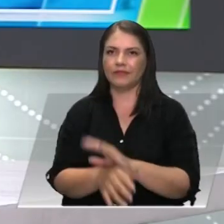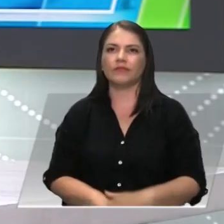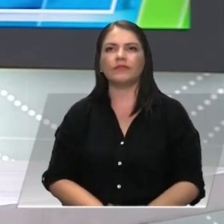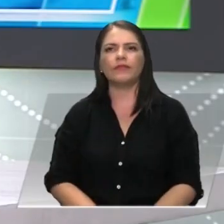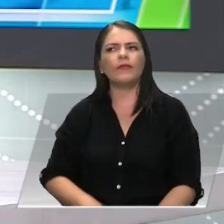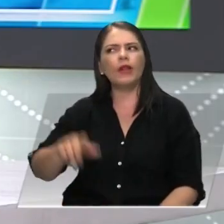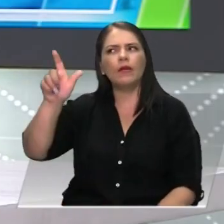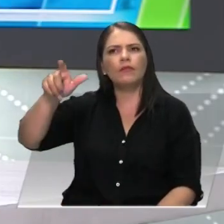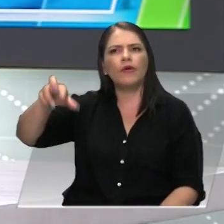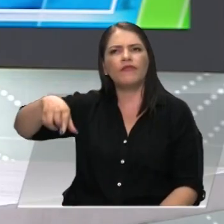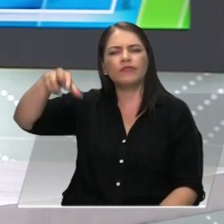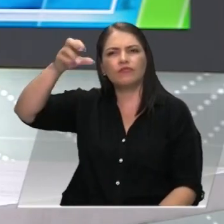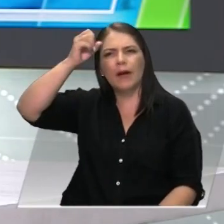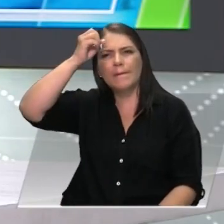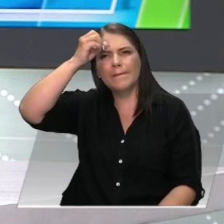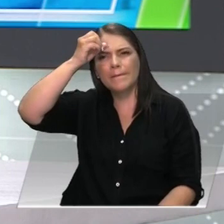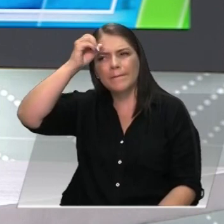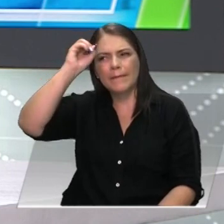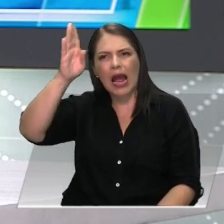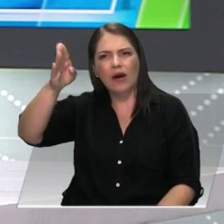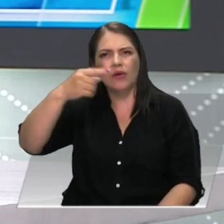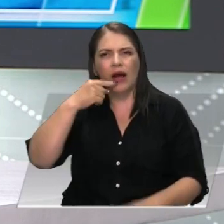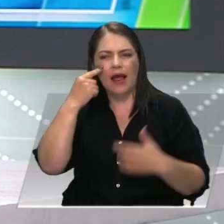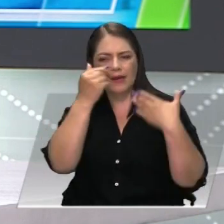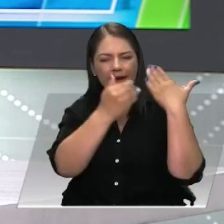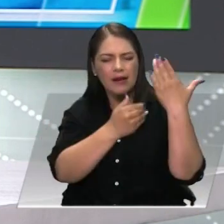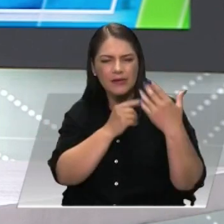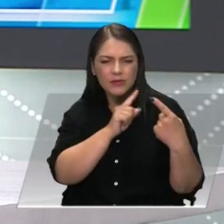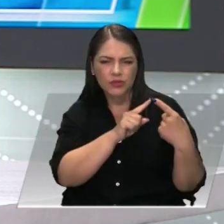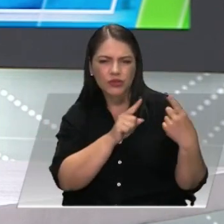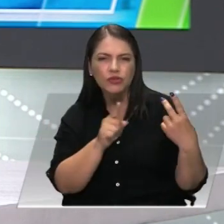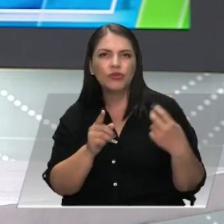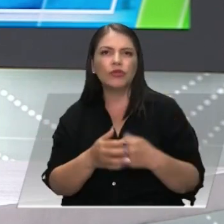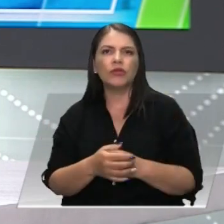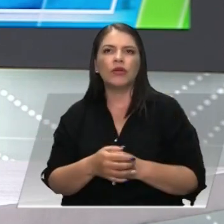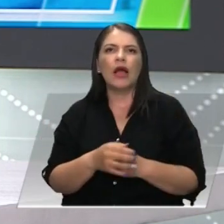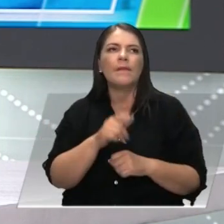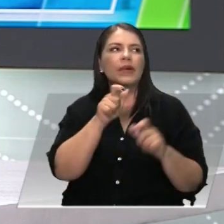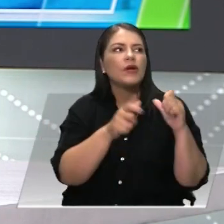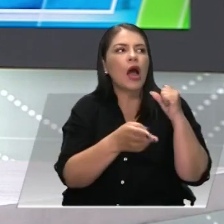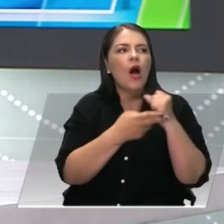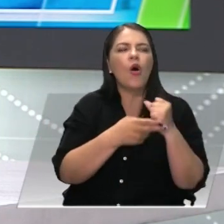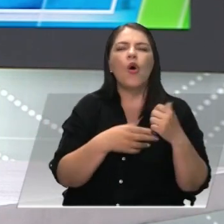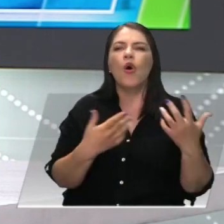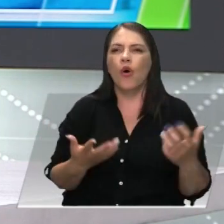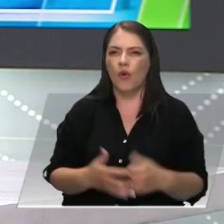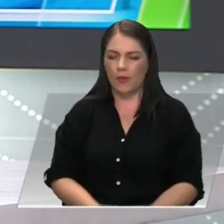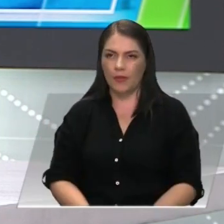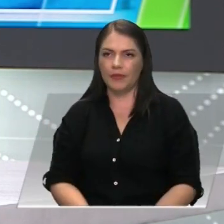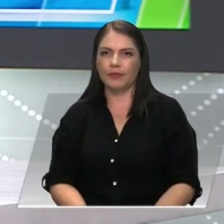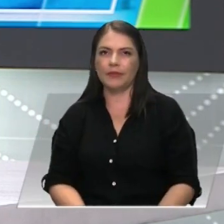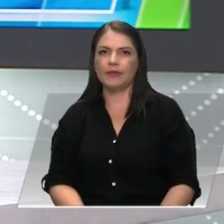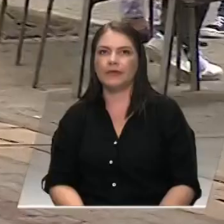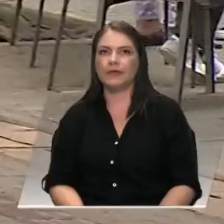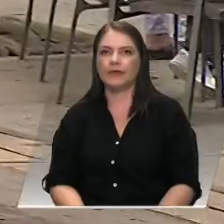Un grupo de expertos de un banco realizó un estudio para conocer cómo es la dinámica del ahorro de los colombianos. Veamos los